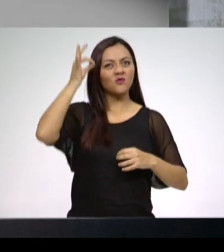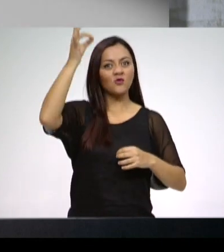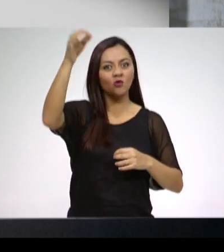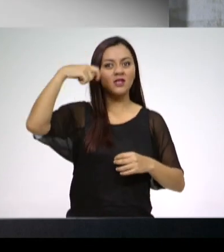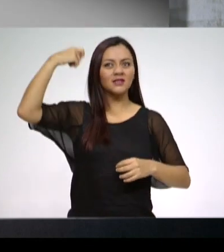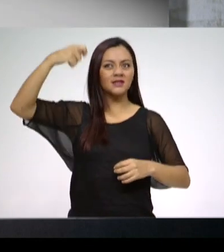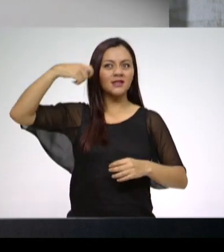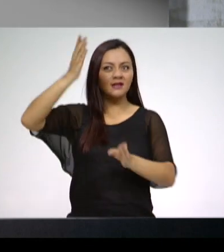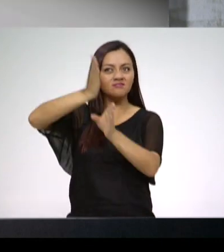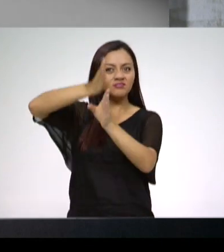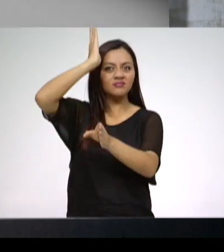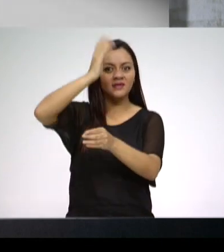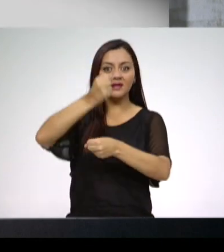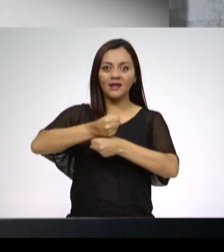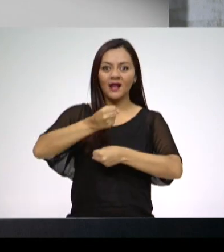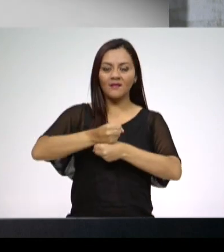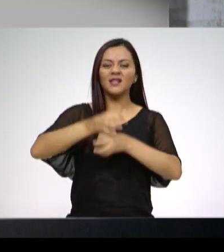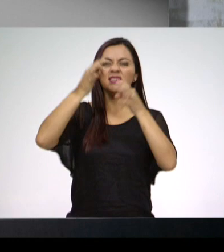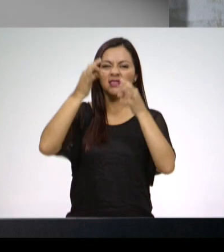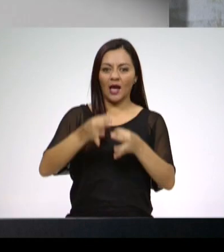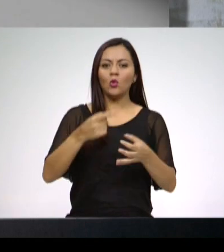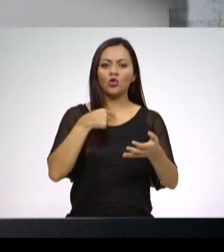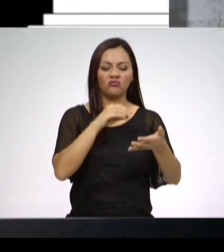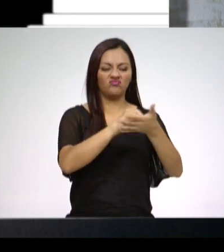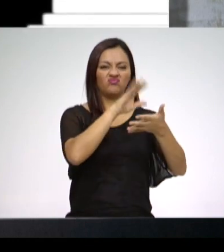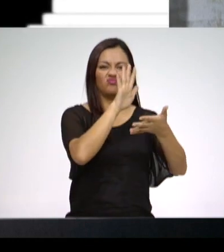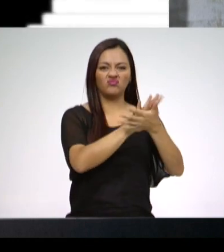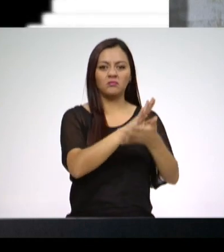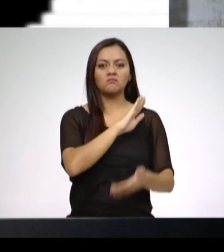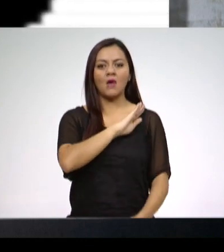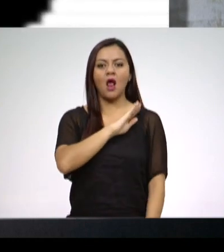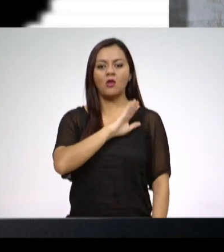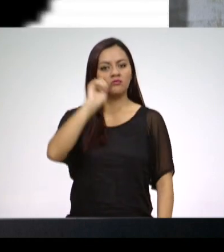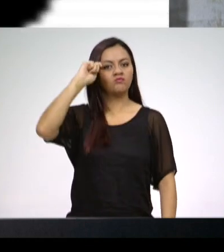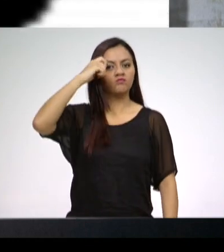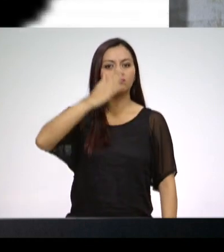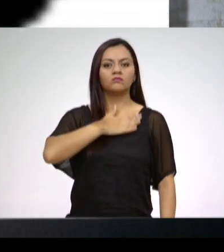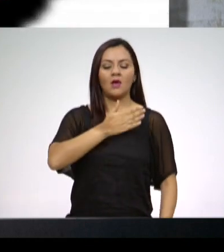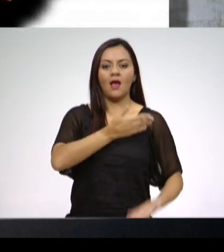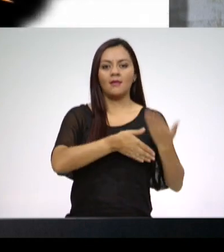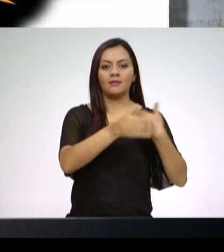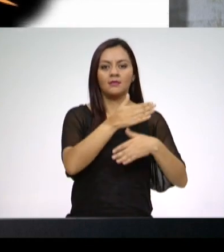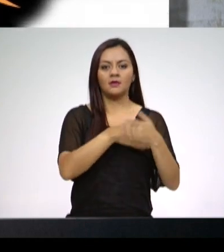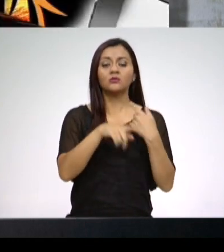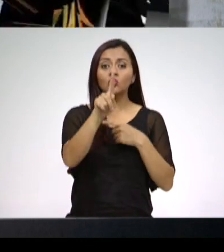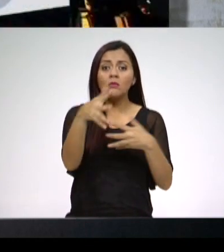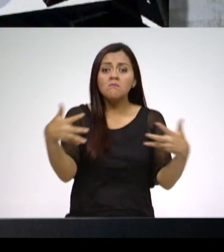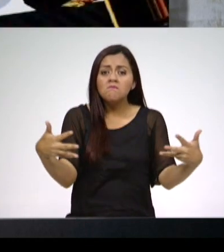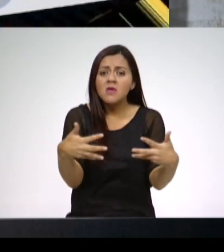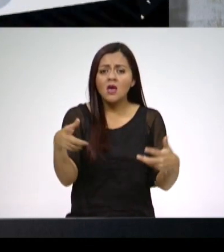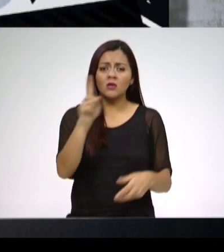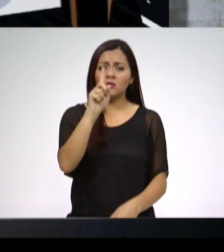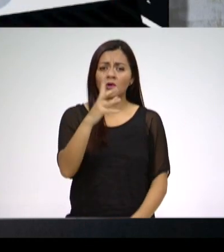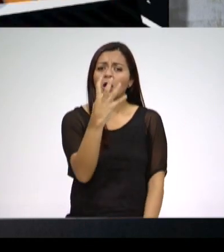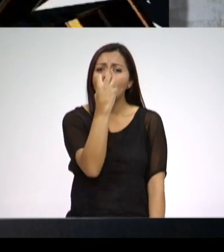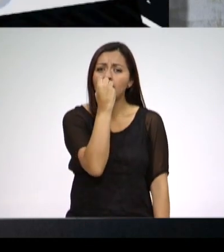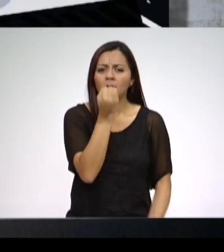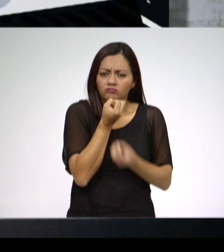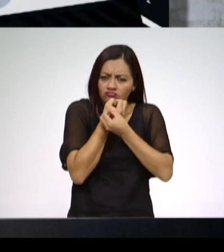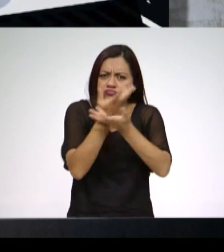seguro ese pirata se reconocerá en el papel de villano. Vence el miedo, rompe el